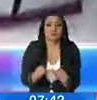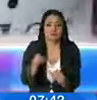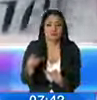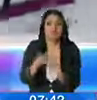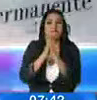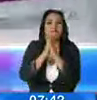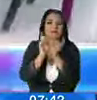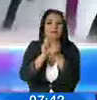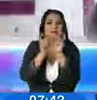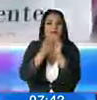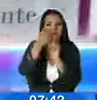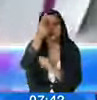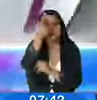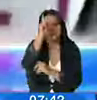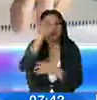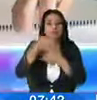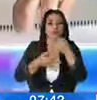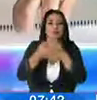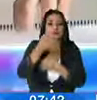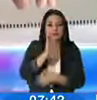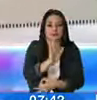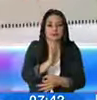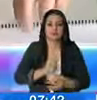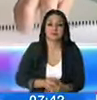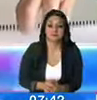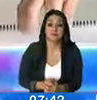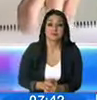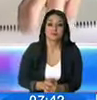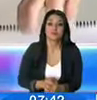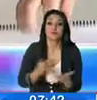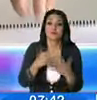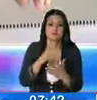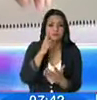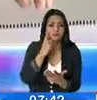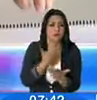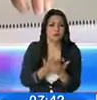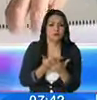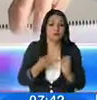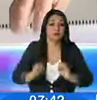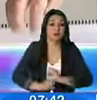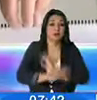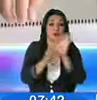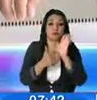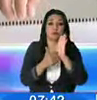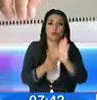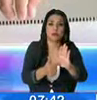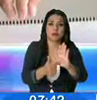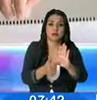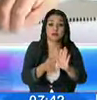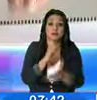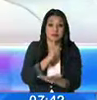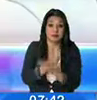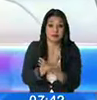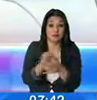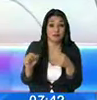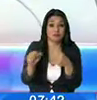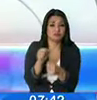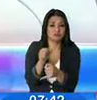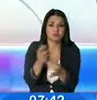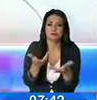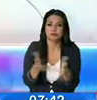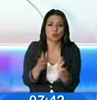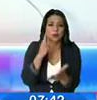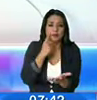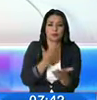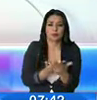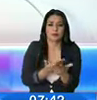apelación presentada por el abogado de Ocaña. Indicaron que han demostrado plenamente que no existió dicho plagio. No hay